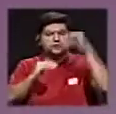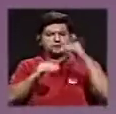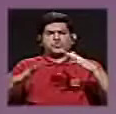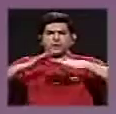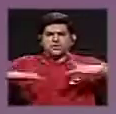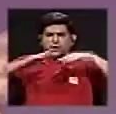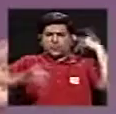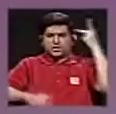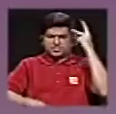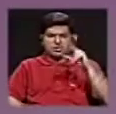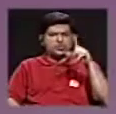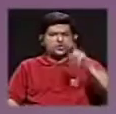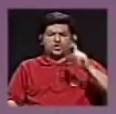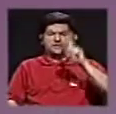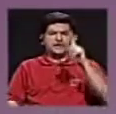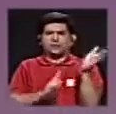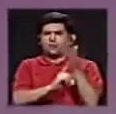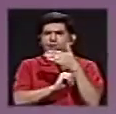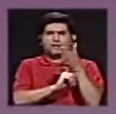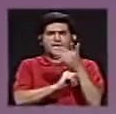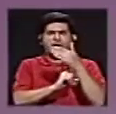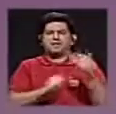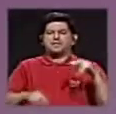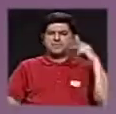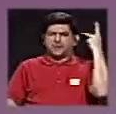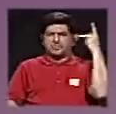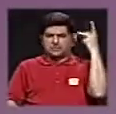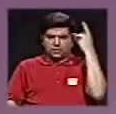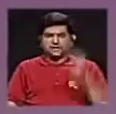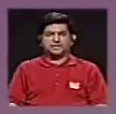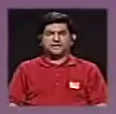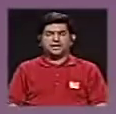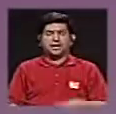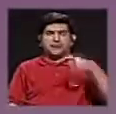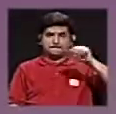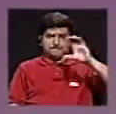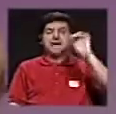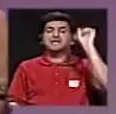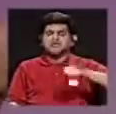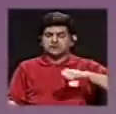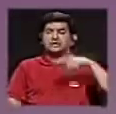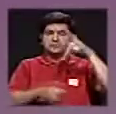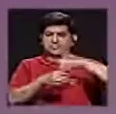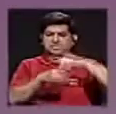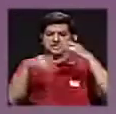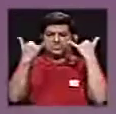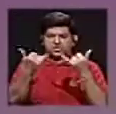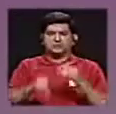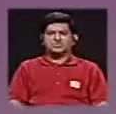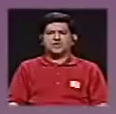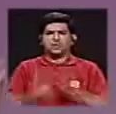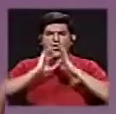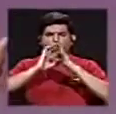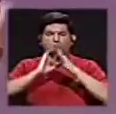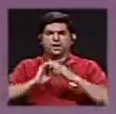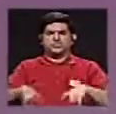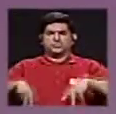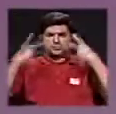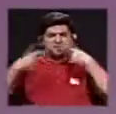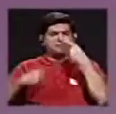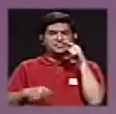sin necesidad de cobijarse bajo la bandera de un partido el pac digamos si nos incorporamos cuando ya las coalición villanos nos llama verdad y nos